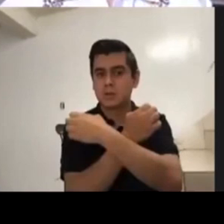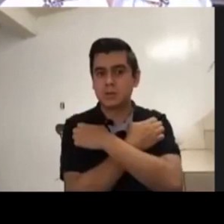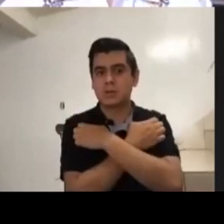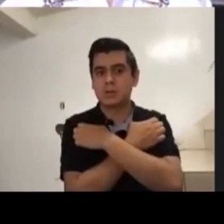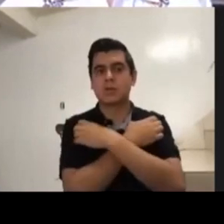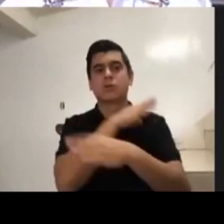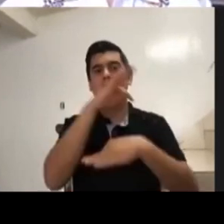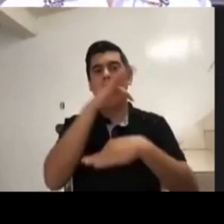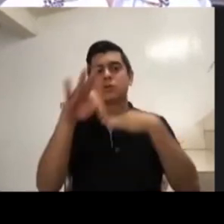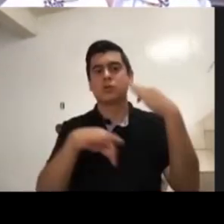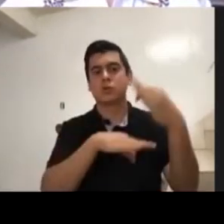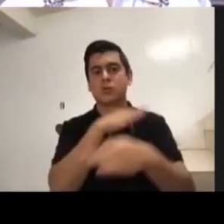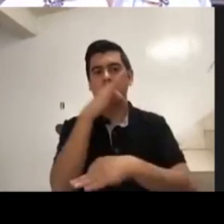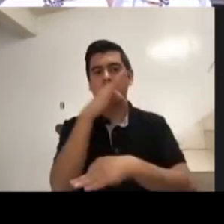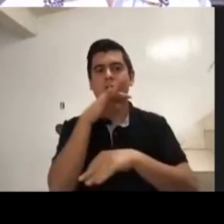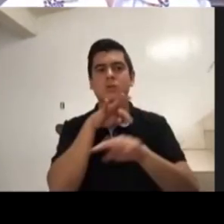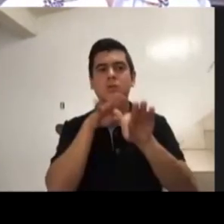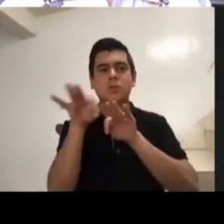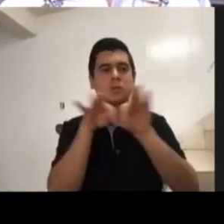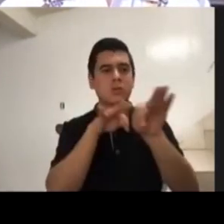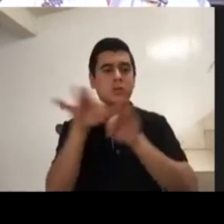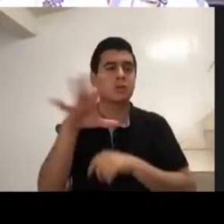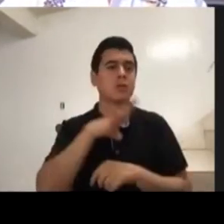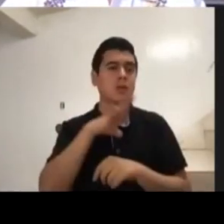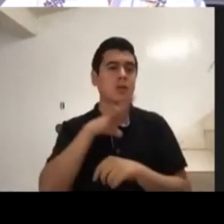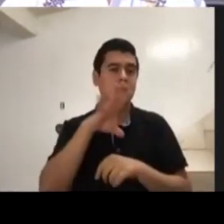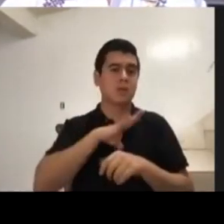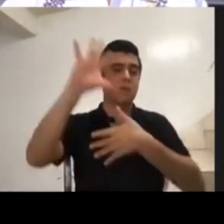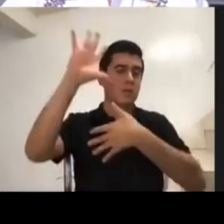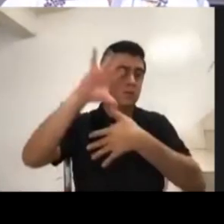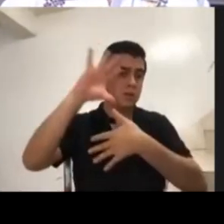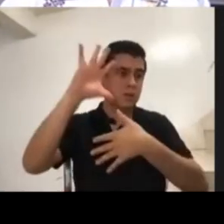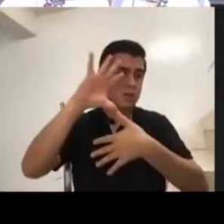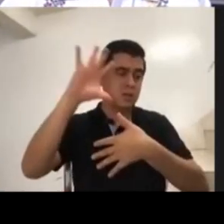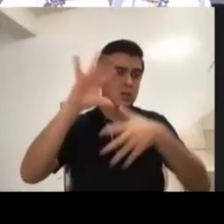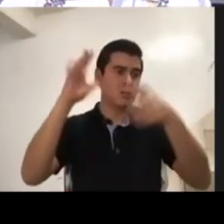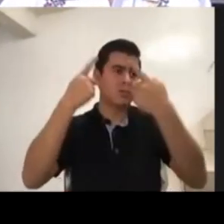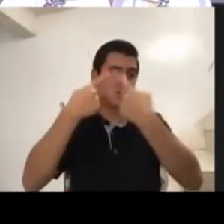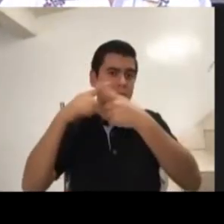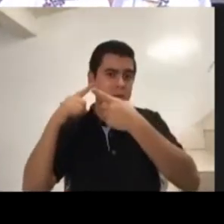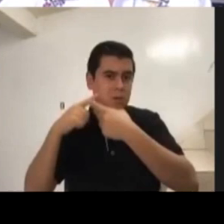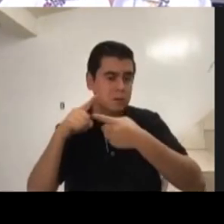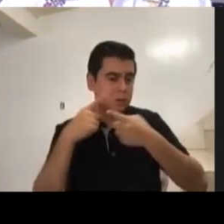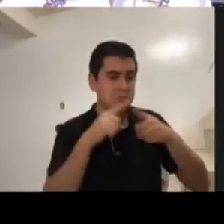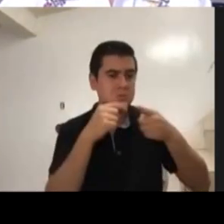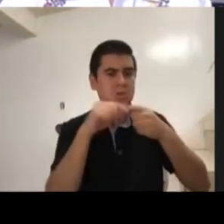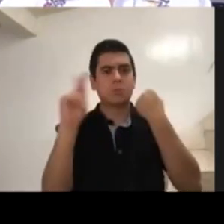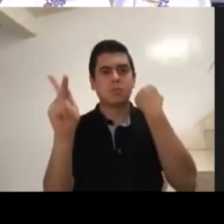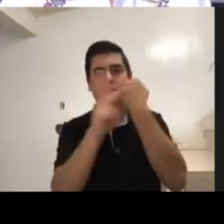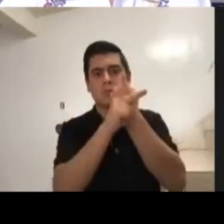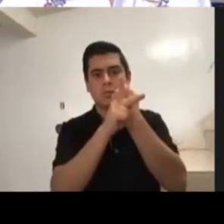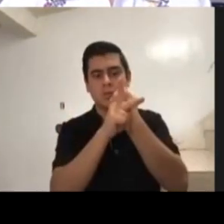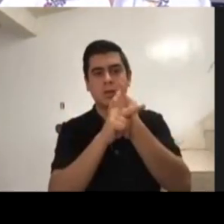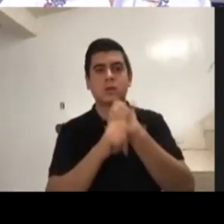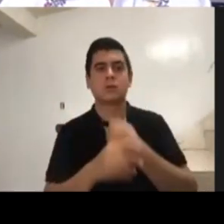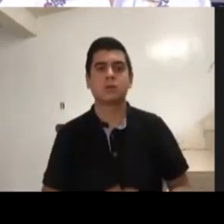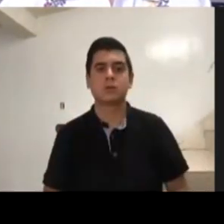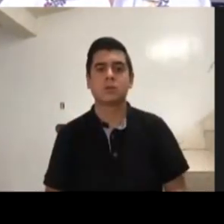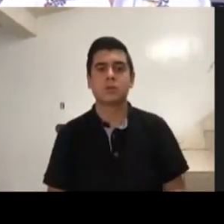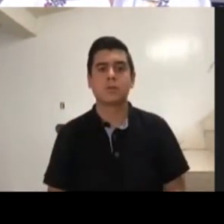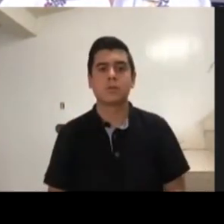en América Latina y en muchas partes del mundo,